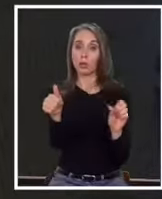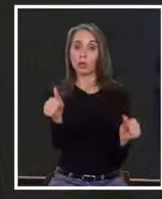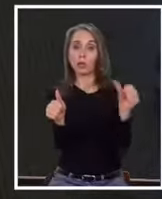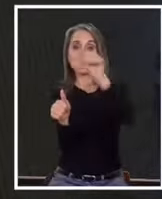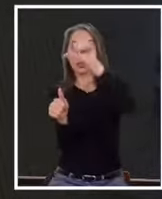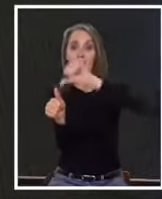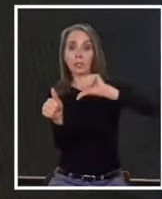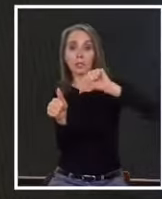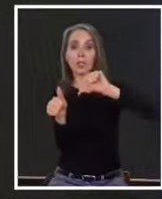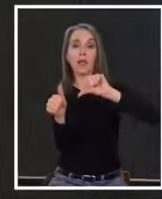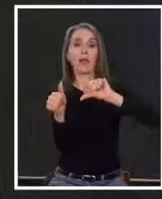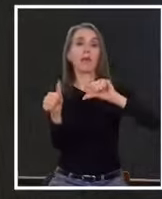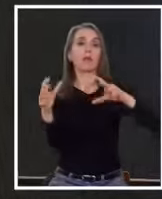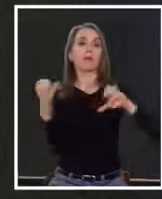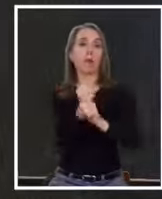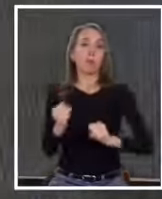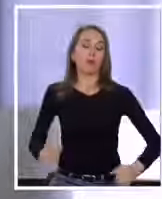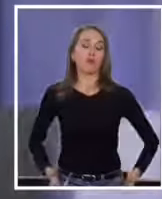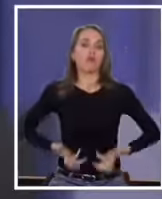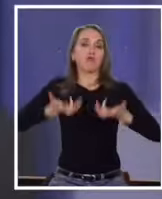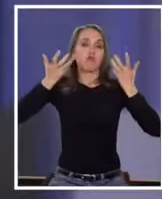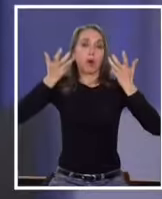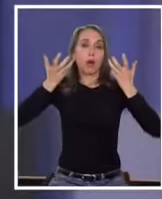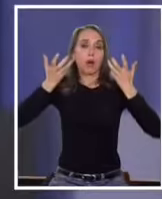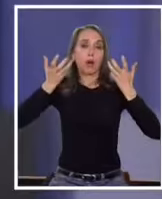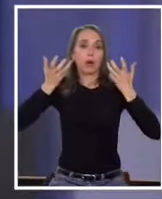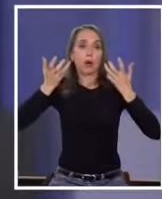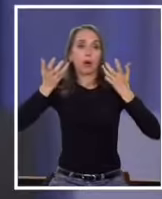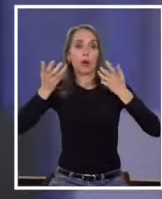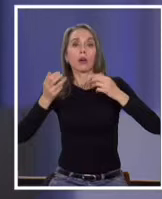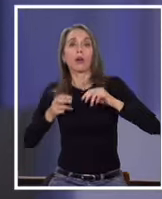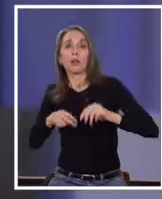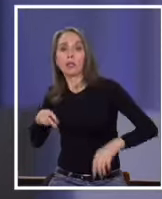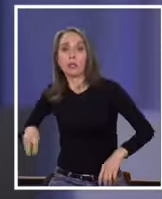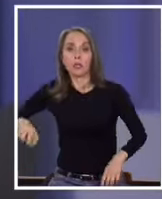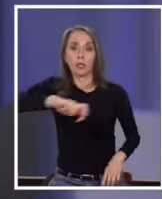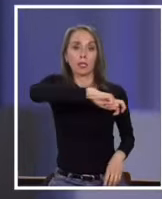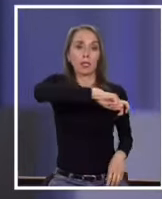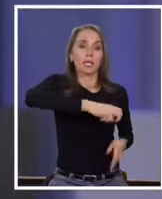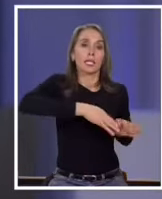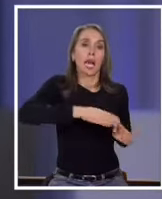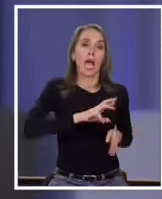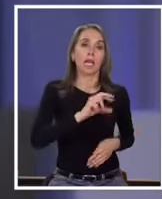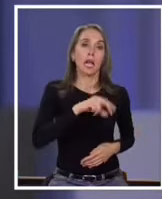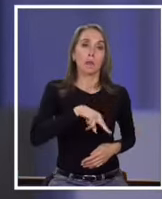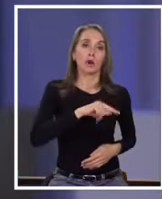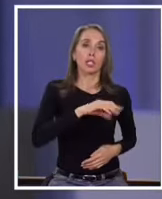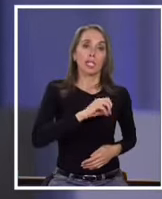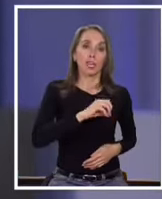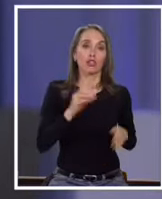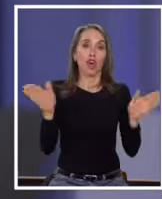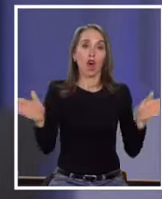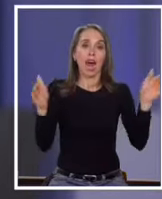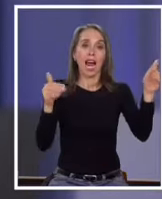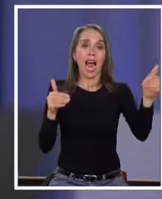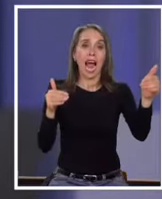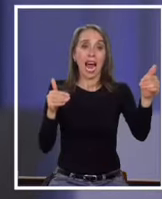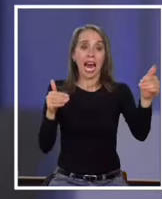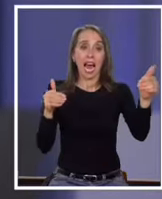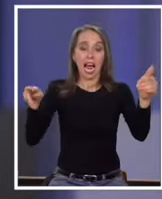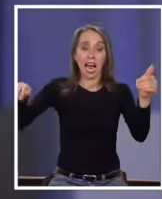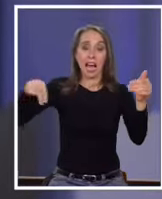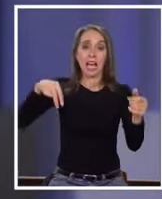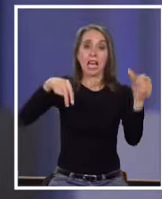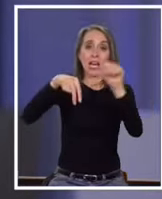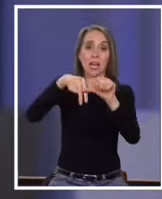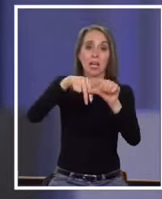un líquido acelerante a la víctima para luego doblar por calle Ramón Nieto, donde en el mismo cubículo él le